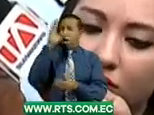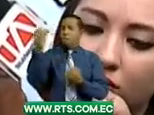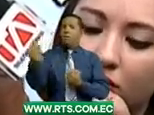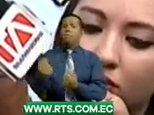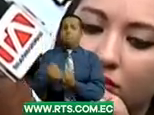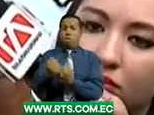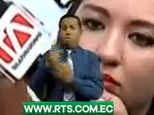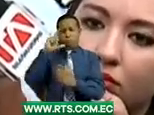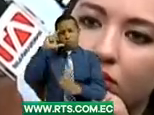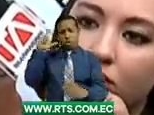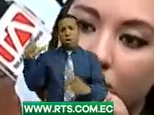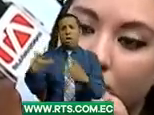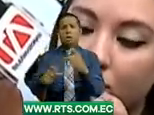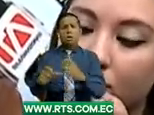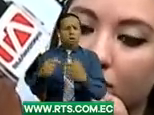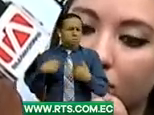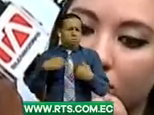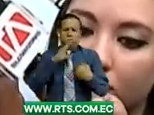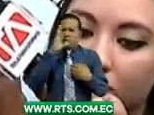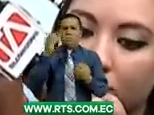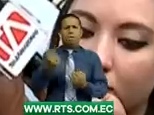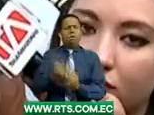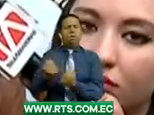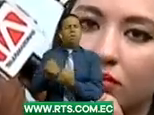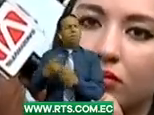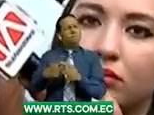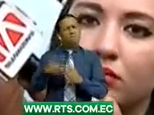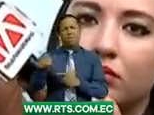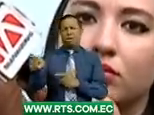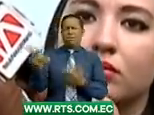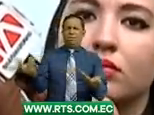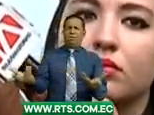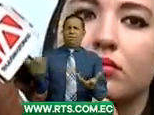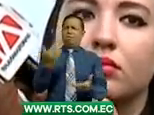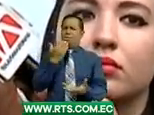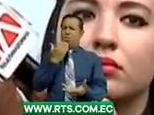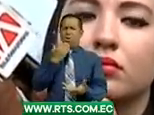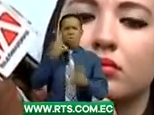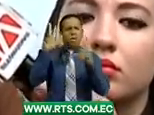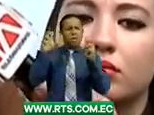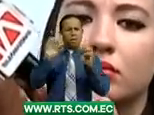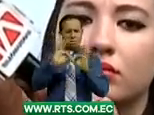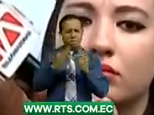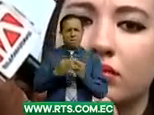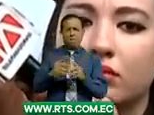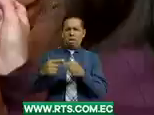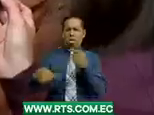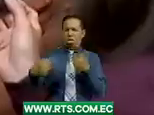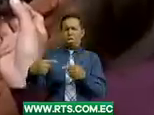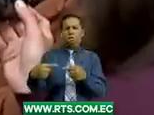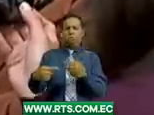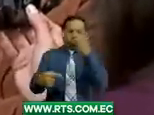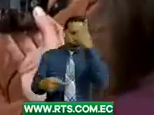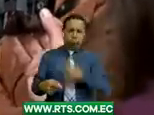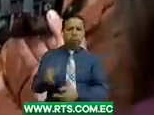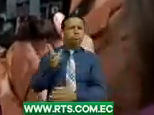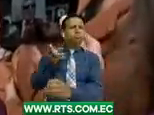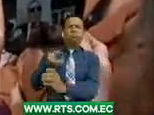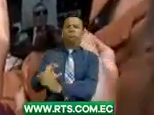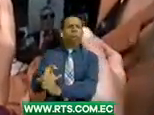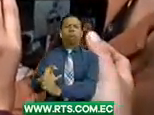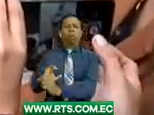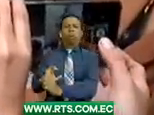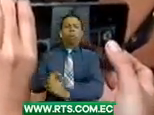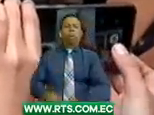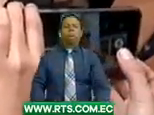este caso, apoyo a toda la gente, pero no hay derecho a que se indisponga la relación familiar, y por esa razón no va a asistir. Hernán Ulloa, su abogado,